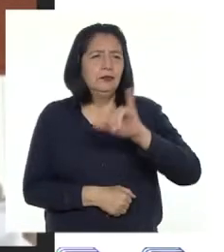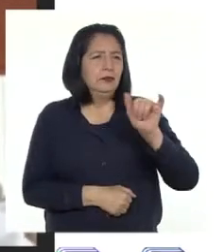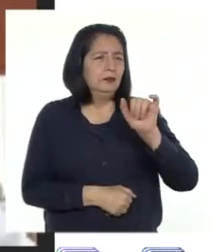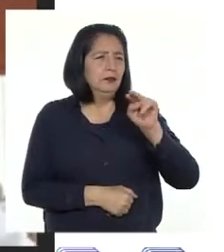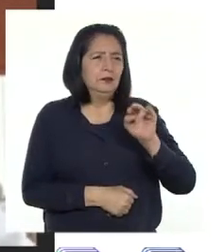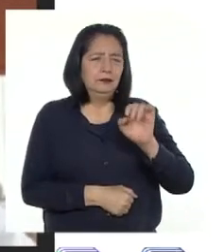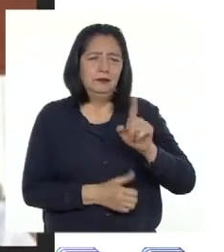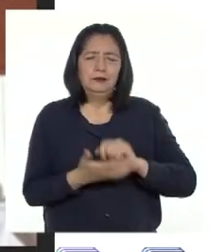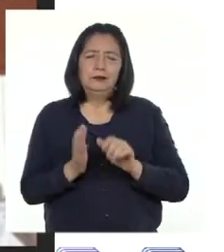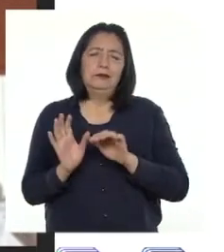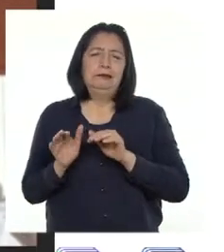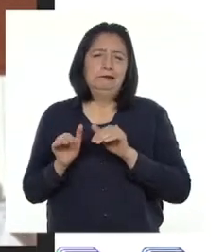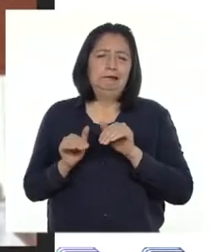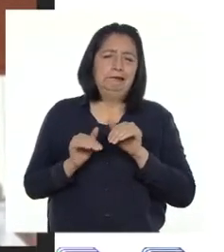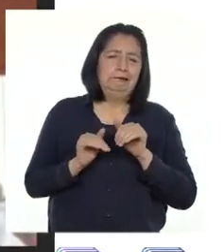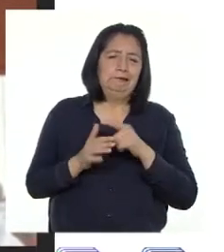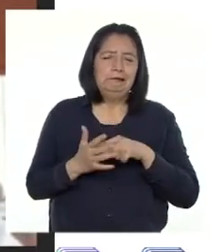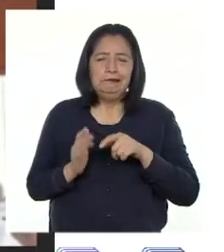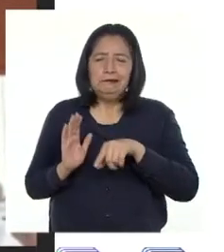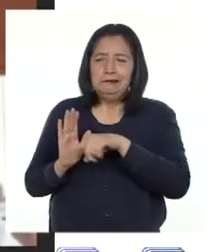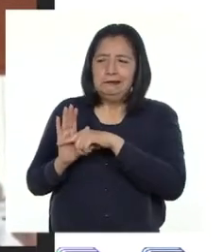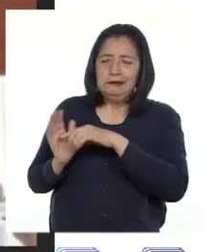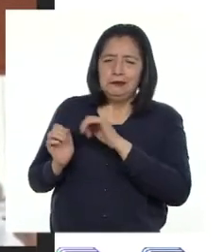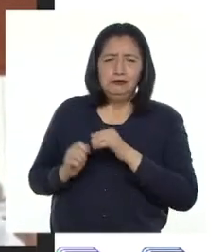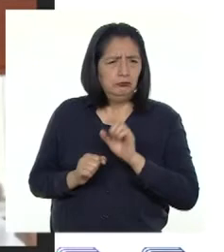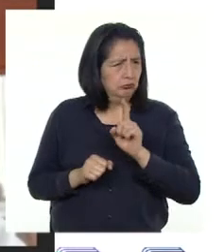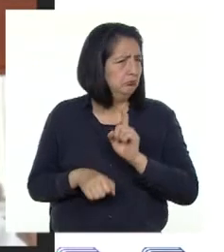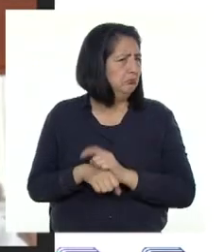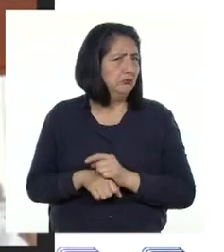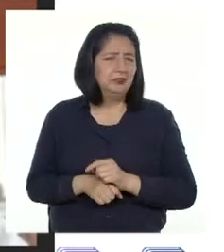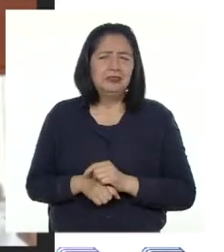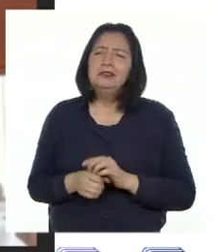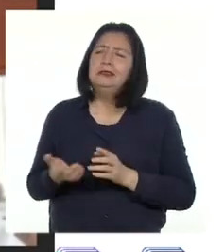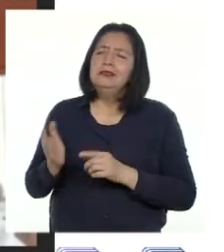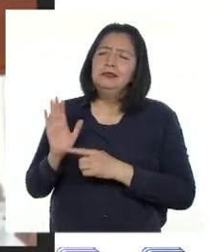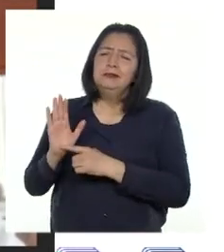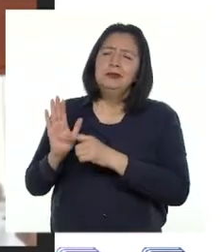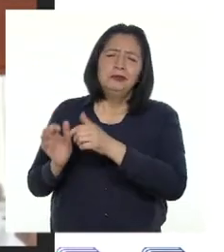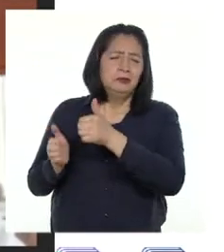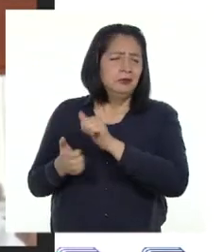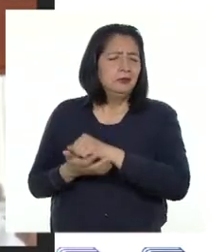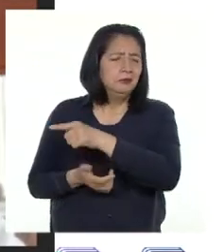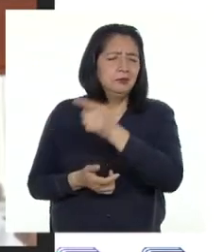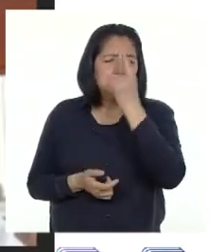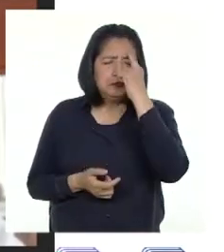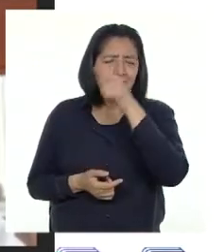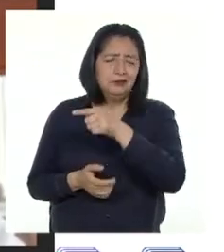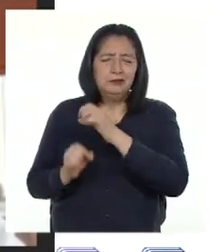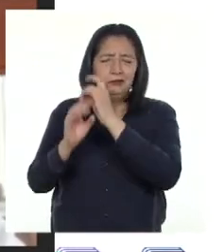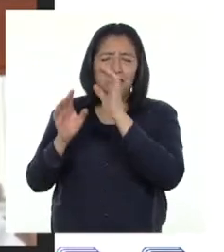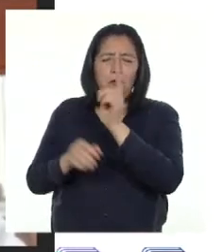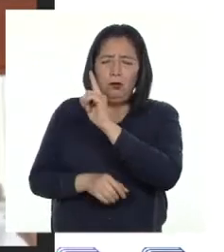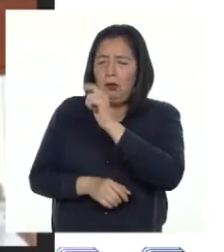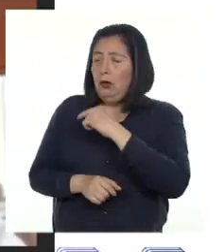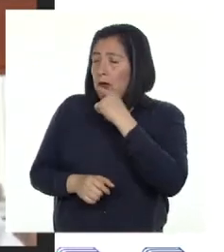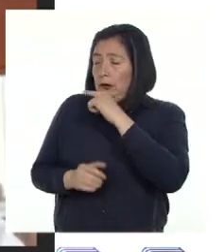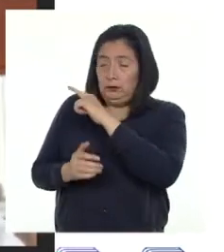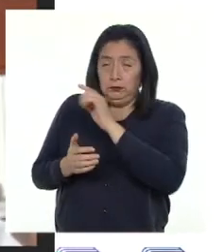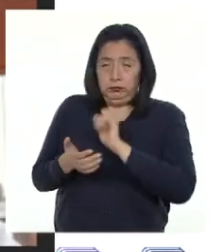Ríos no se dejó desanimar. Les dio una gran lección a quienes pensaban que su sueño no era para